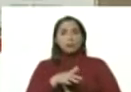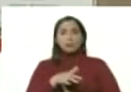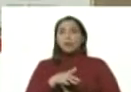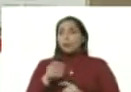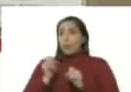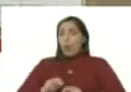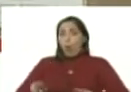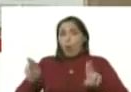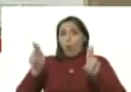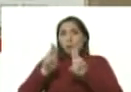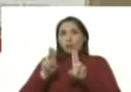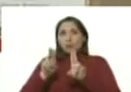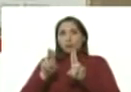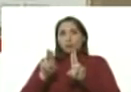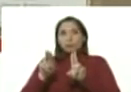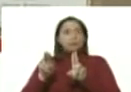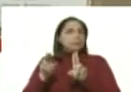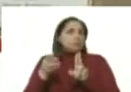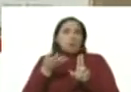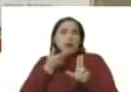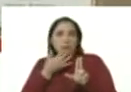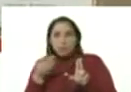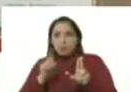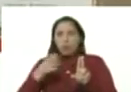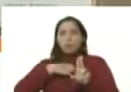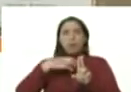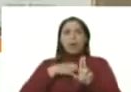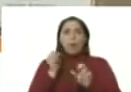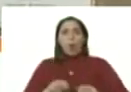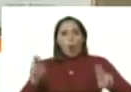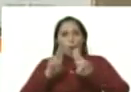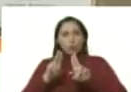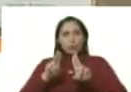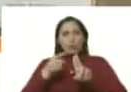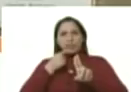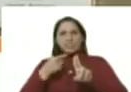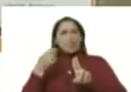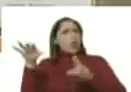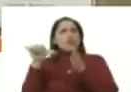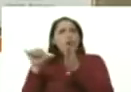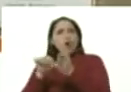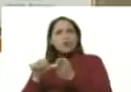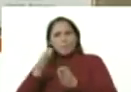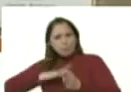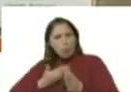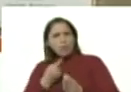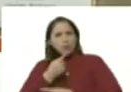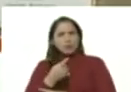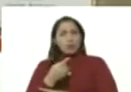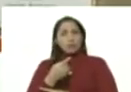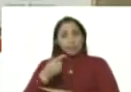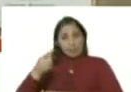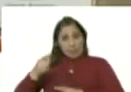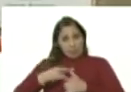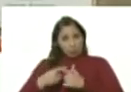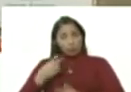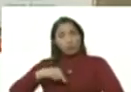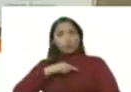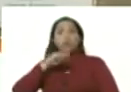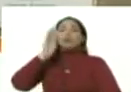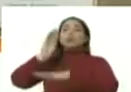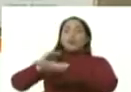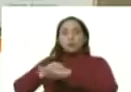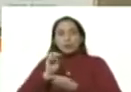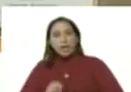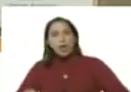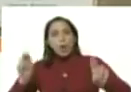Unidas, ¿dónde es entonces? De hecho, allí aprovechamos para solicitarle a Naciones Unidas en su